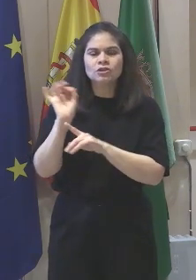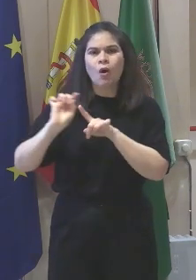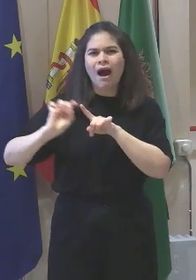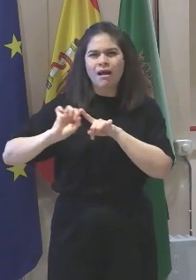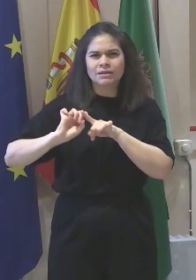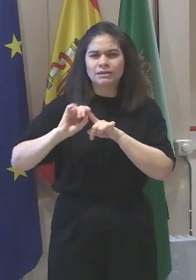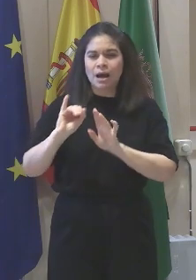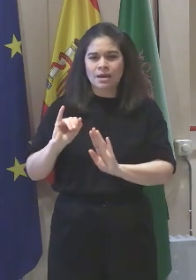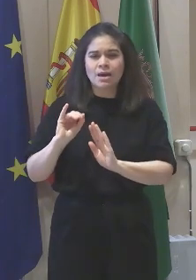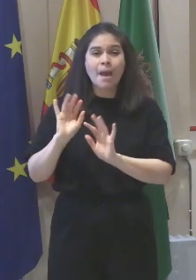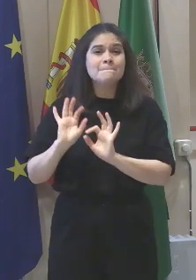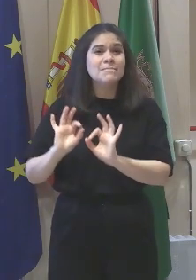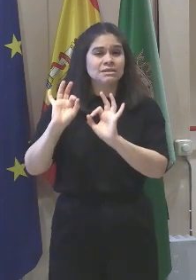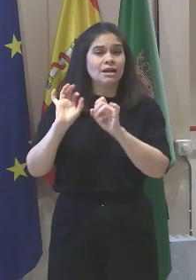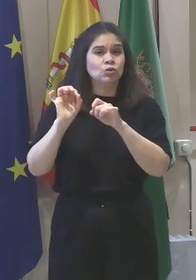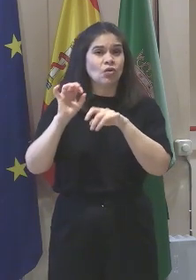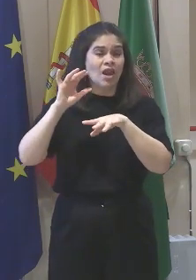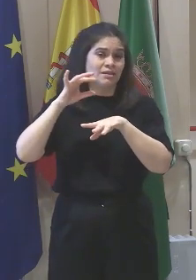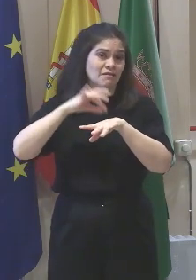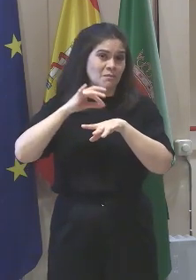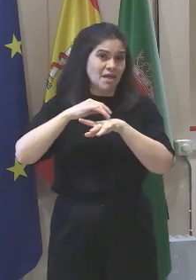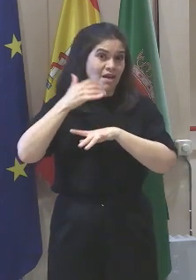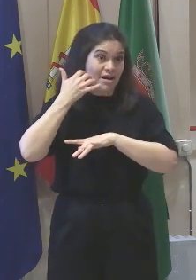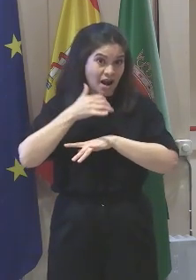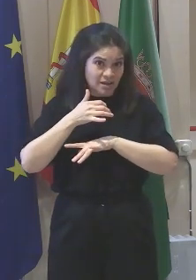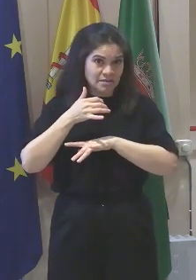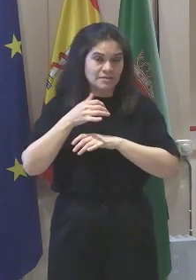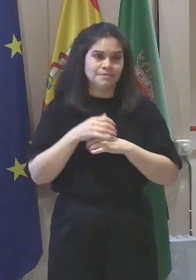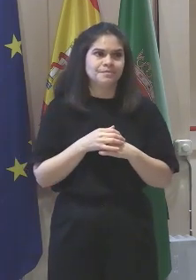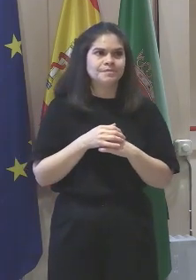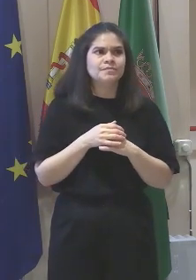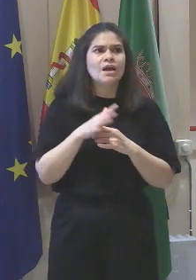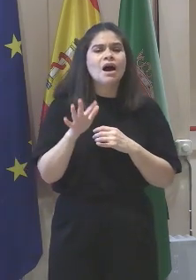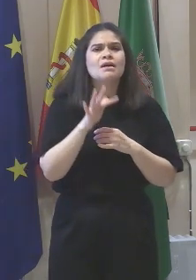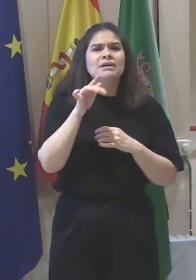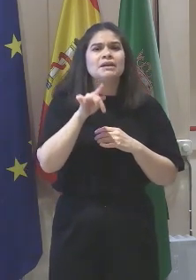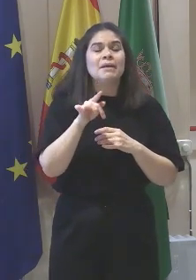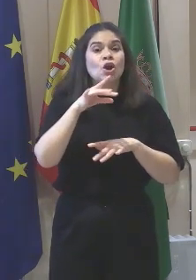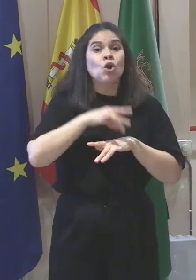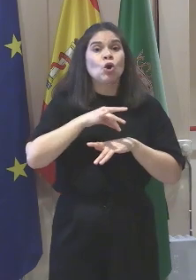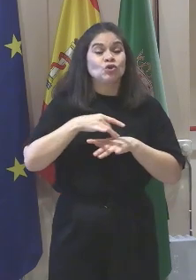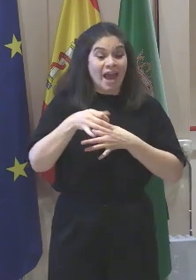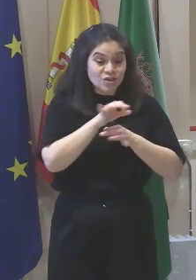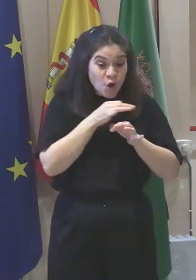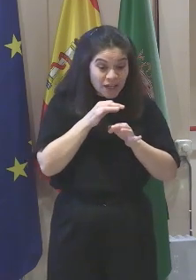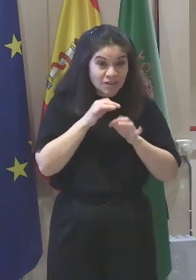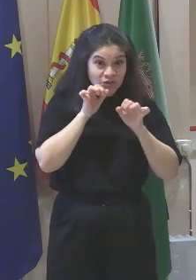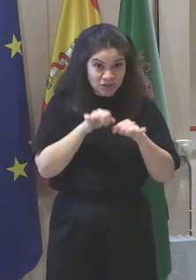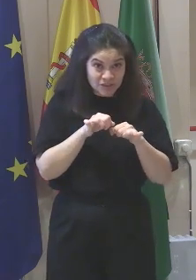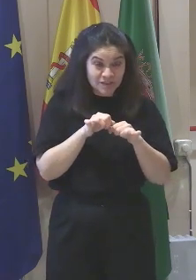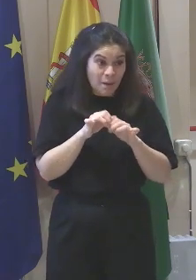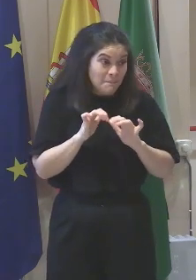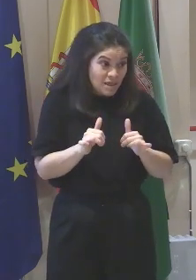tienen especiales las enfermedades raras en este sentido. Luego, además, los endocrinos, que somos en principio a nivel de la salud